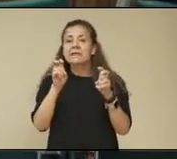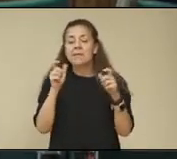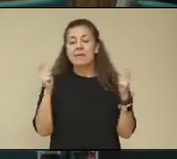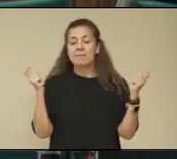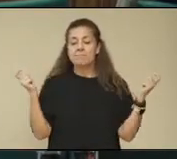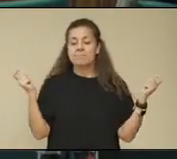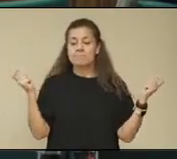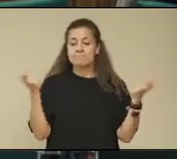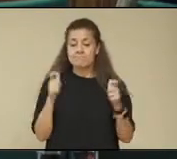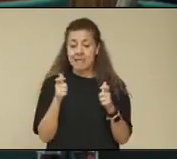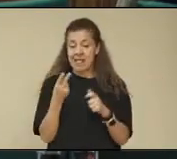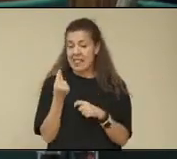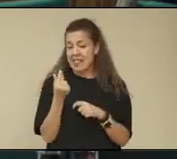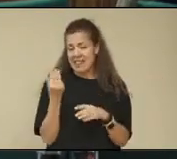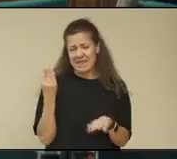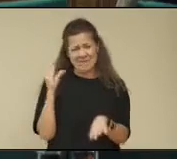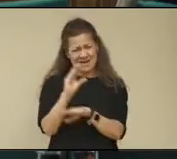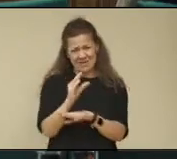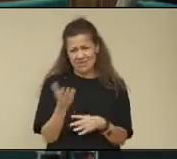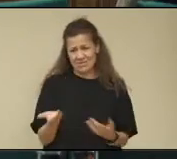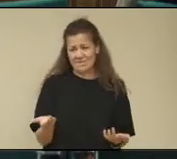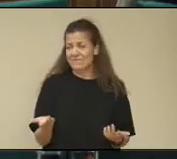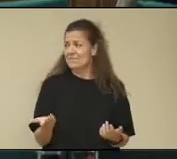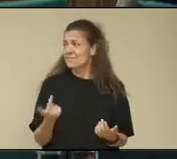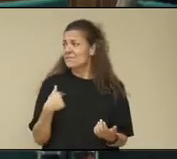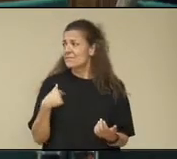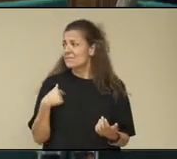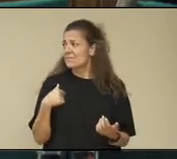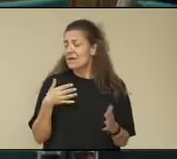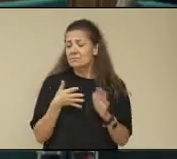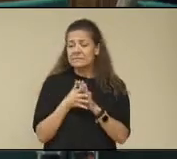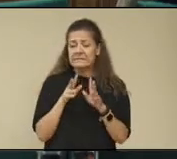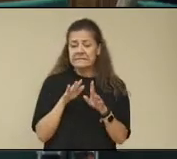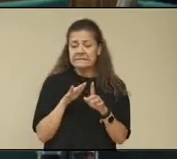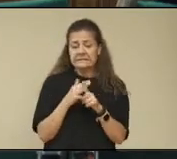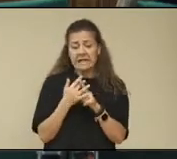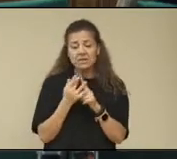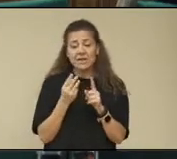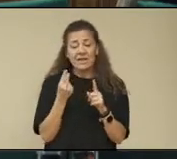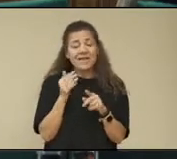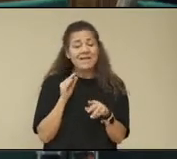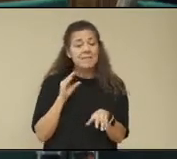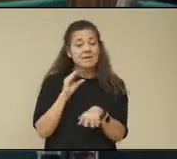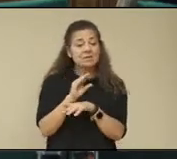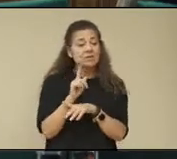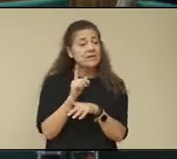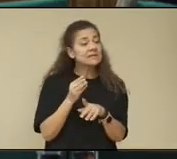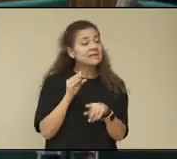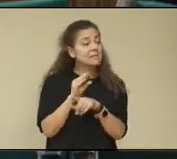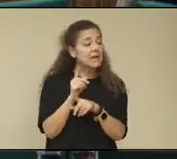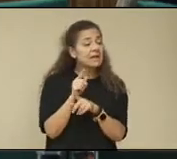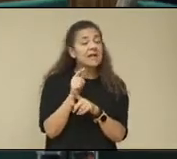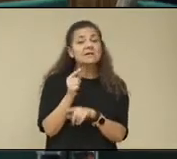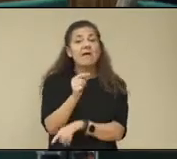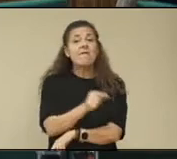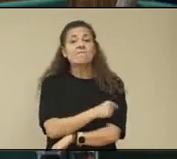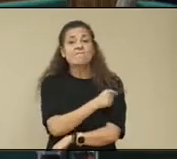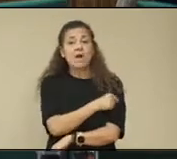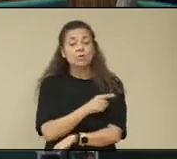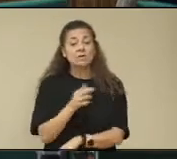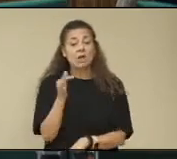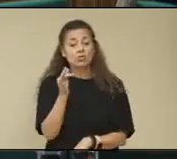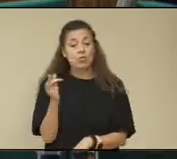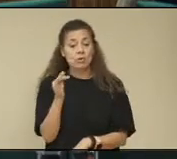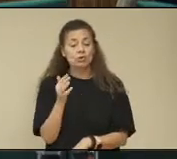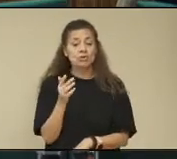disminución en la inversión, por ejemplo, ¿no? Es decir, los números que has puesto de inversión, de lo que se invierte en las vacunas de tuberculosis y